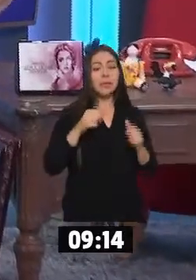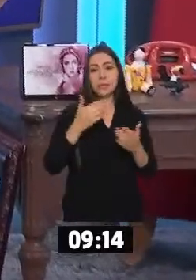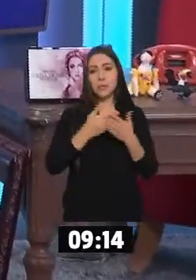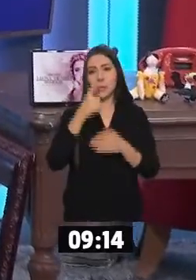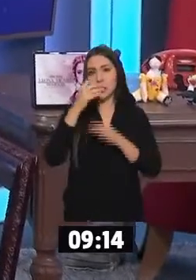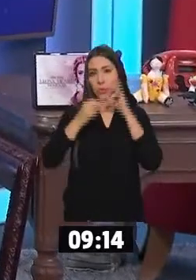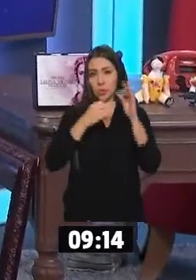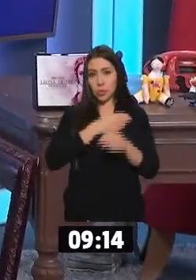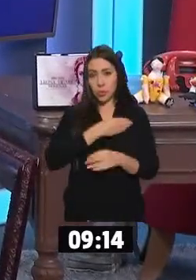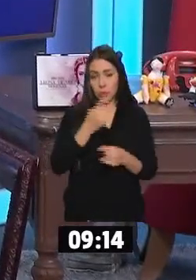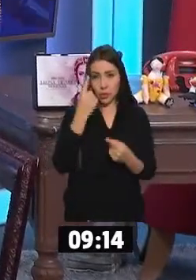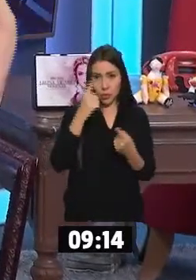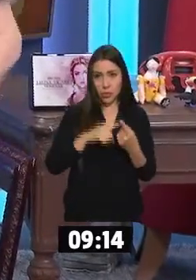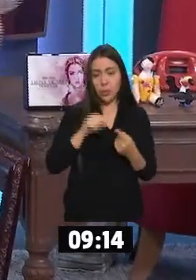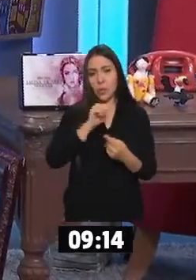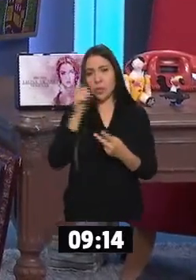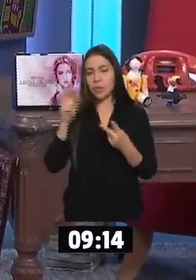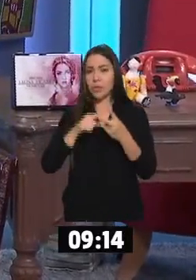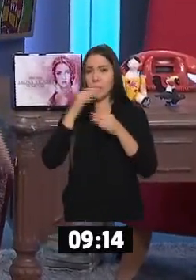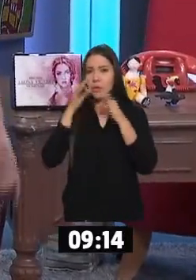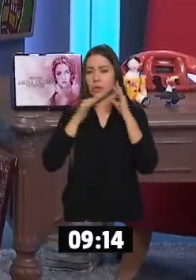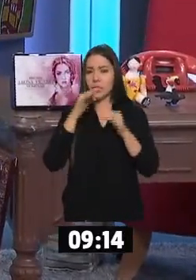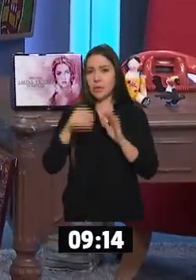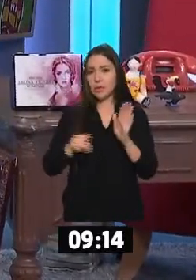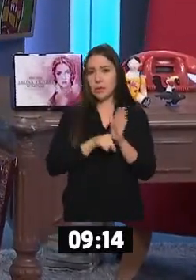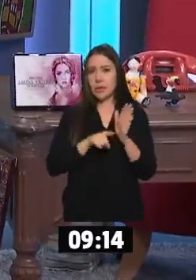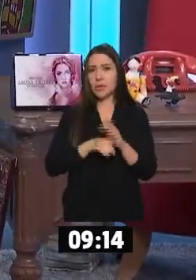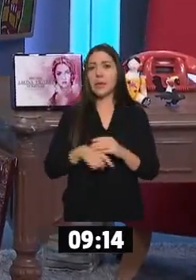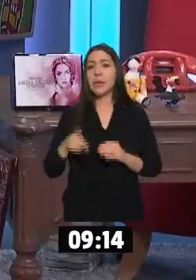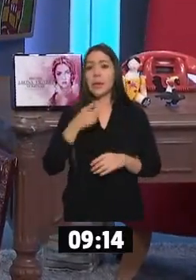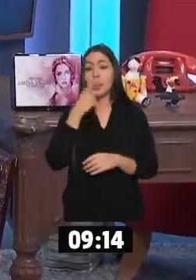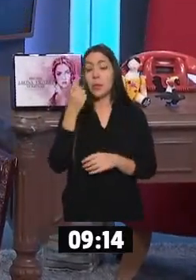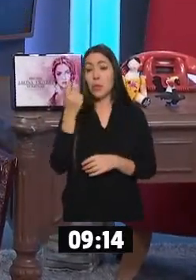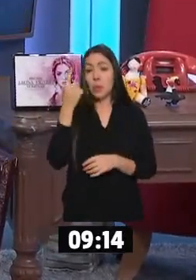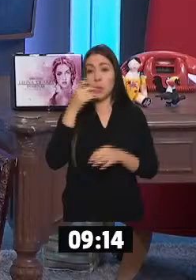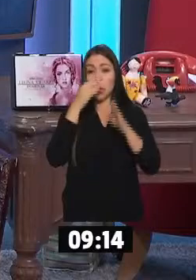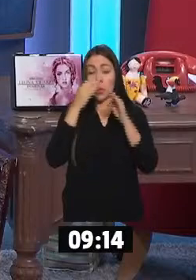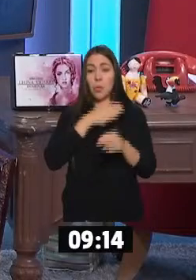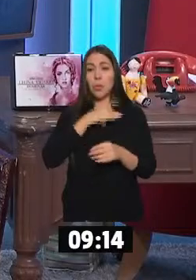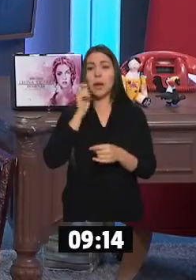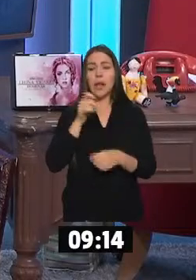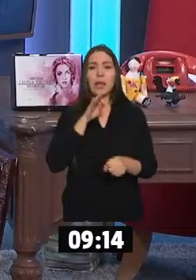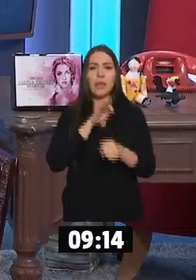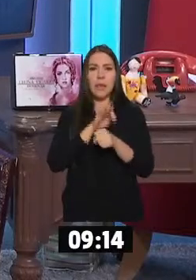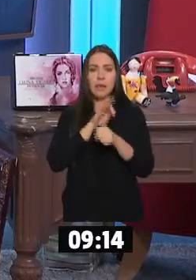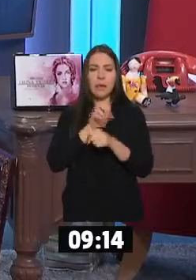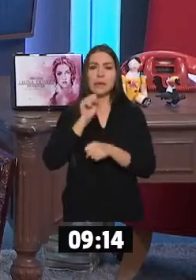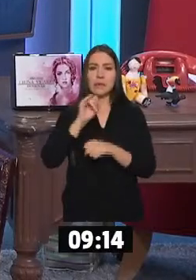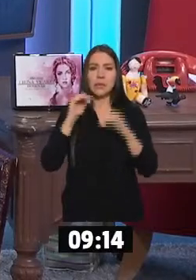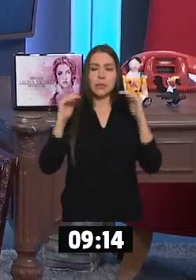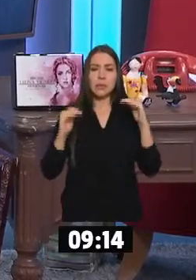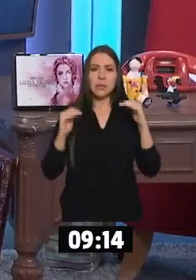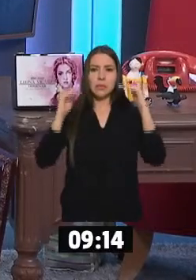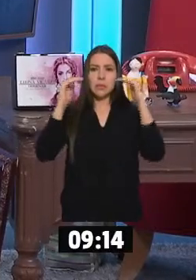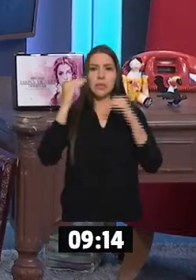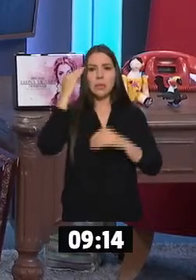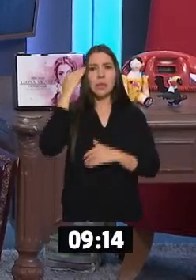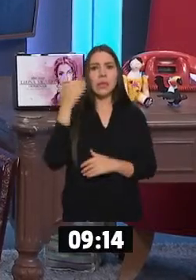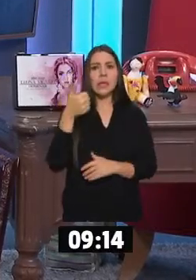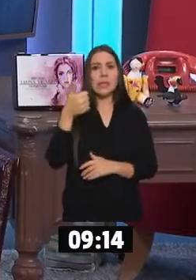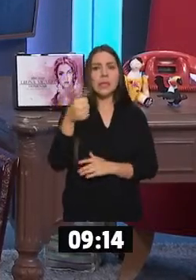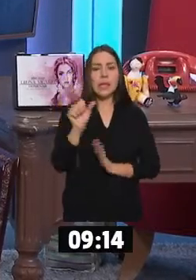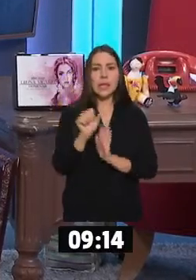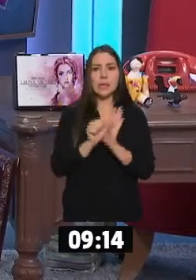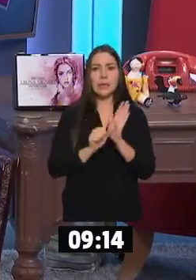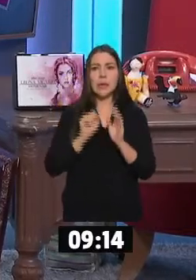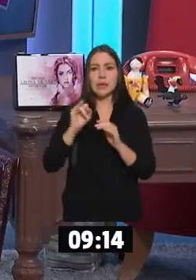una La buena es que deja altas las defensas, mire. Sí. Lo protege a uno por 6 meses, pero con un